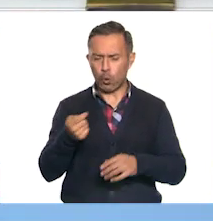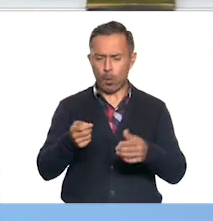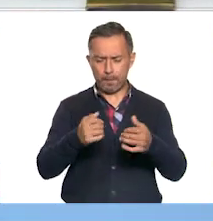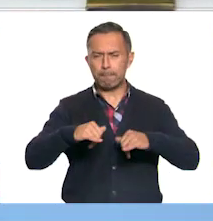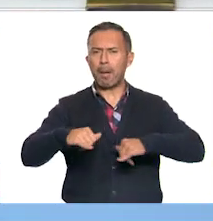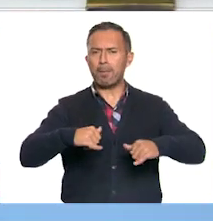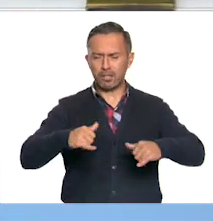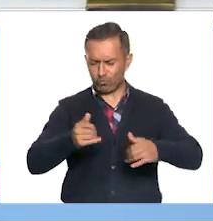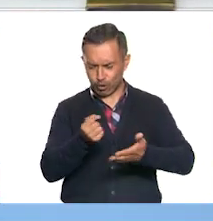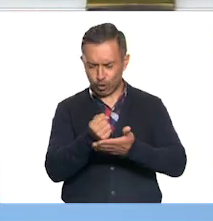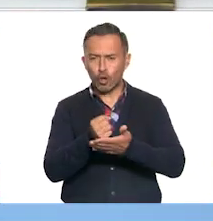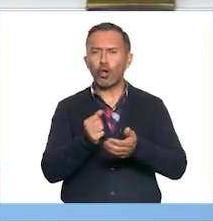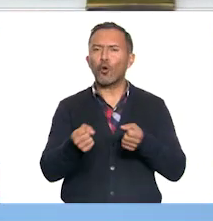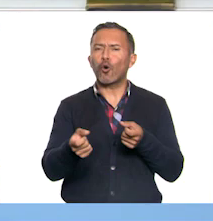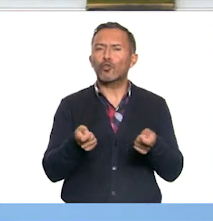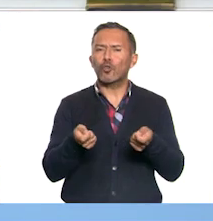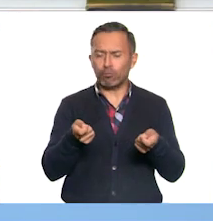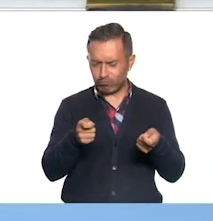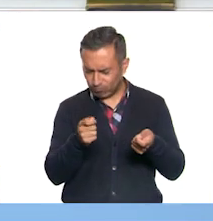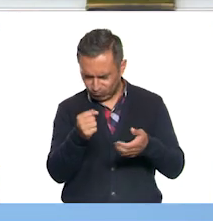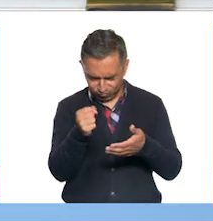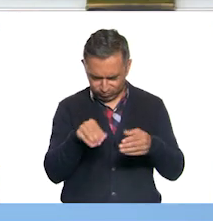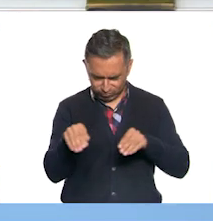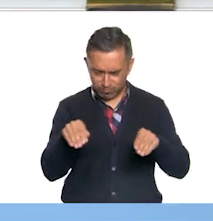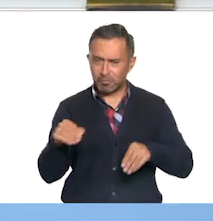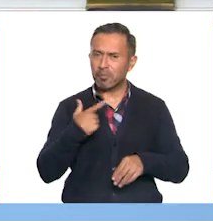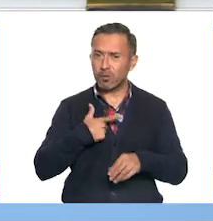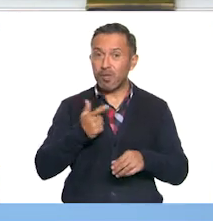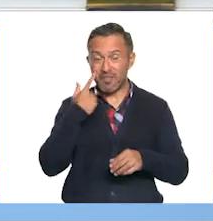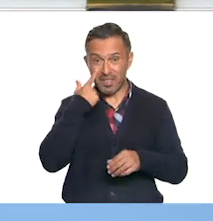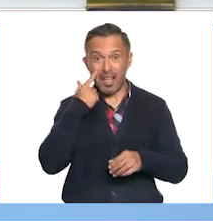mapas. Y miren, ya está terminado el